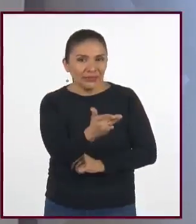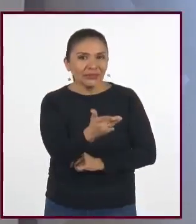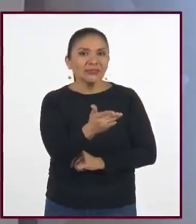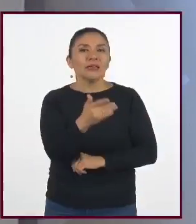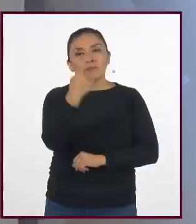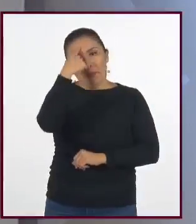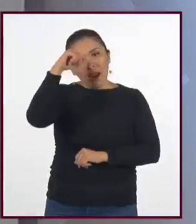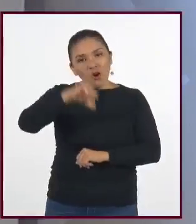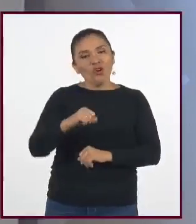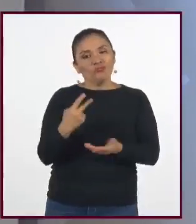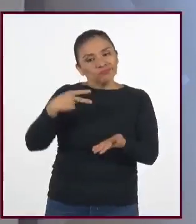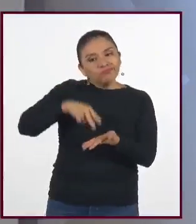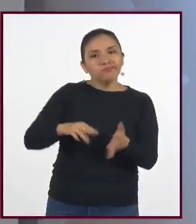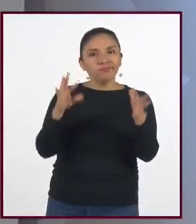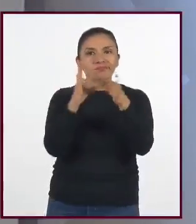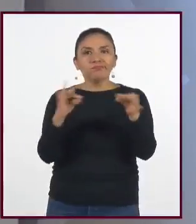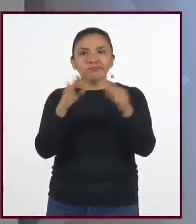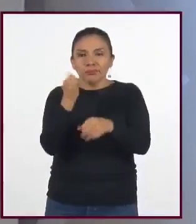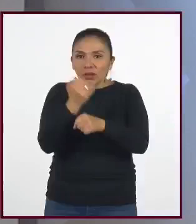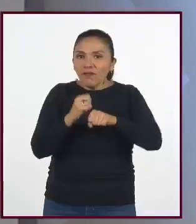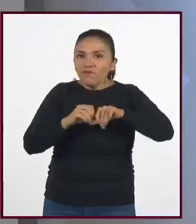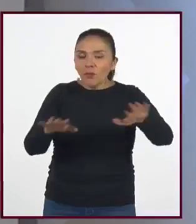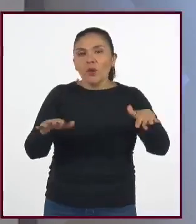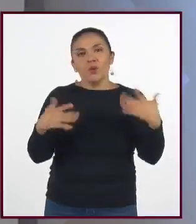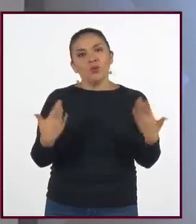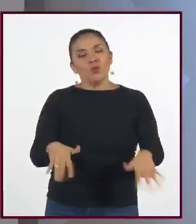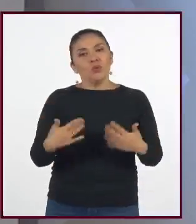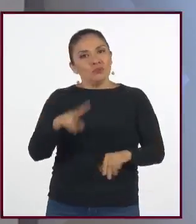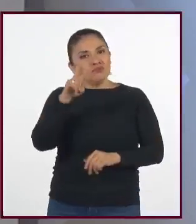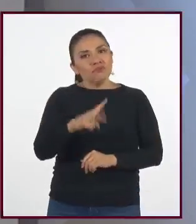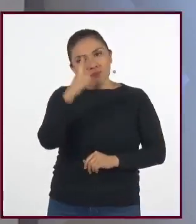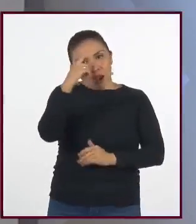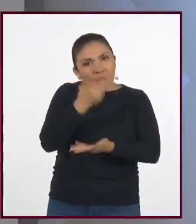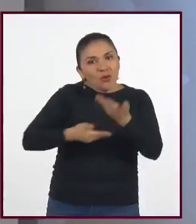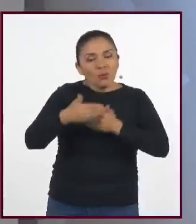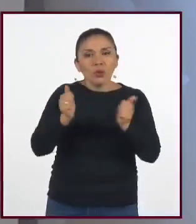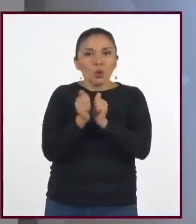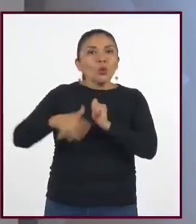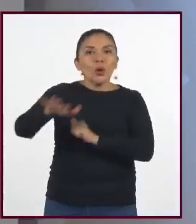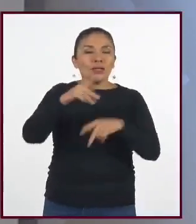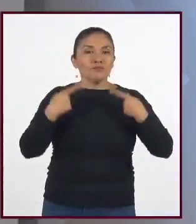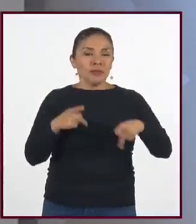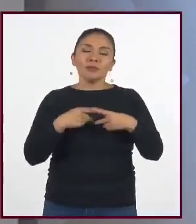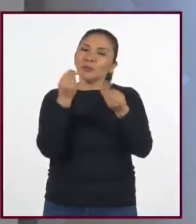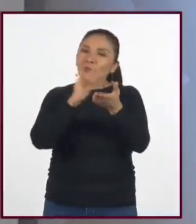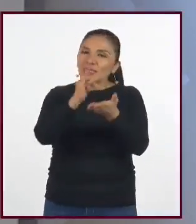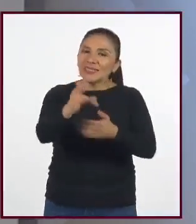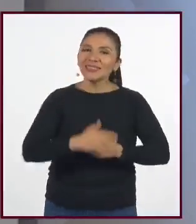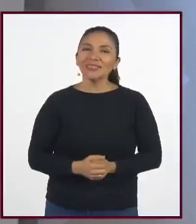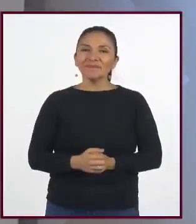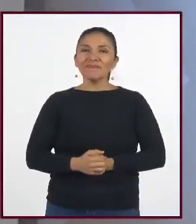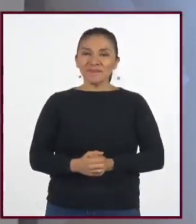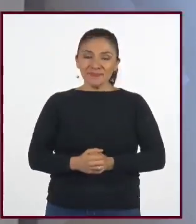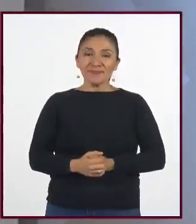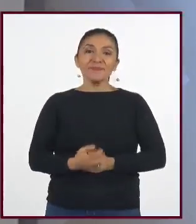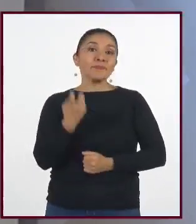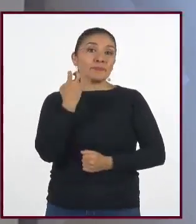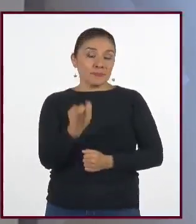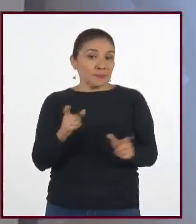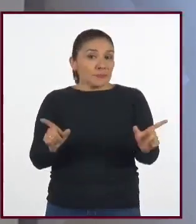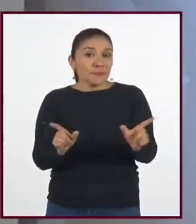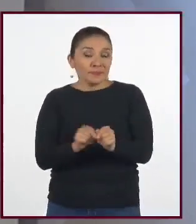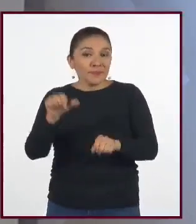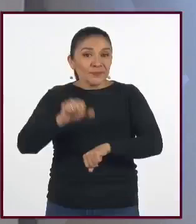compartir esta información, por darte el tiempo de estar aquí con nosotros y de compartirlo con el público. Te lo agradecemos muchísimo. Con esto cerramos